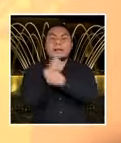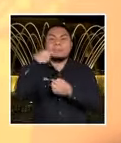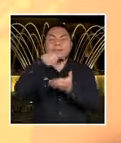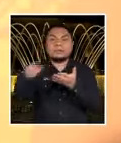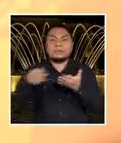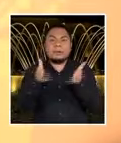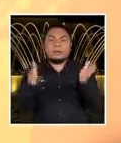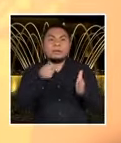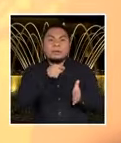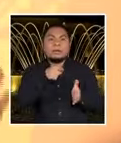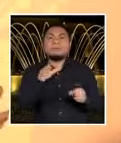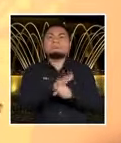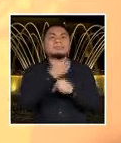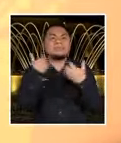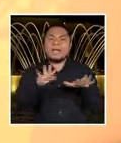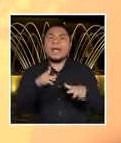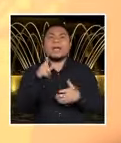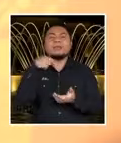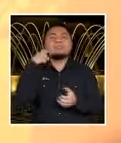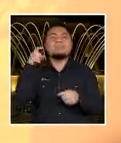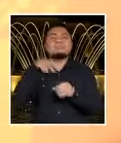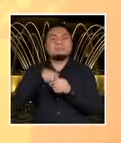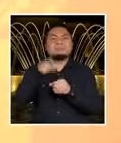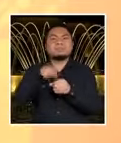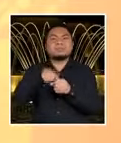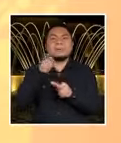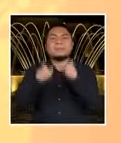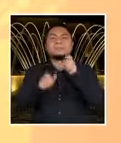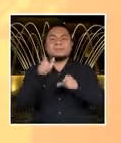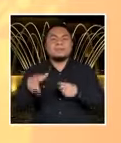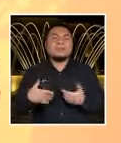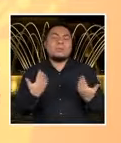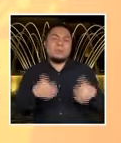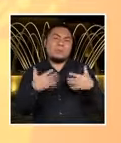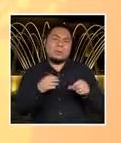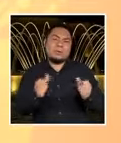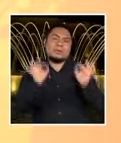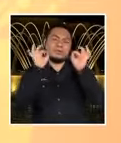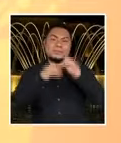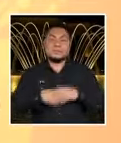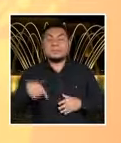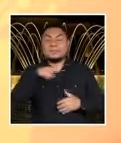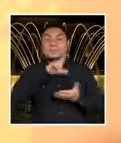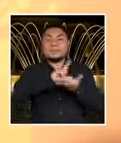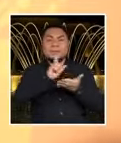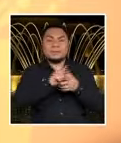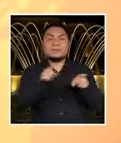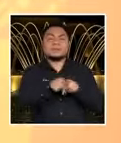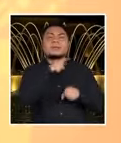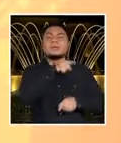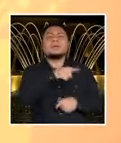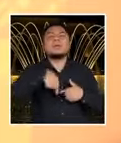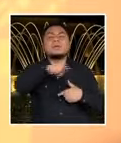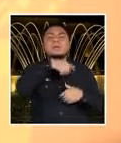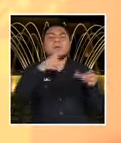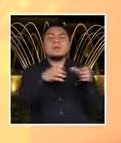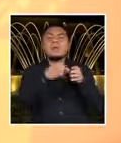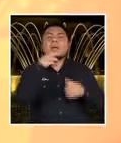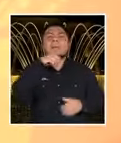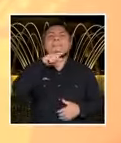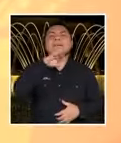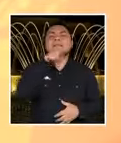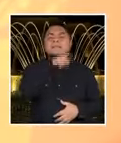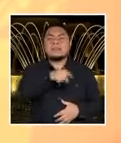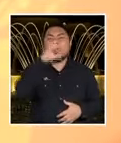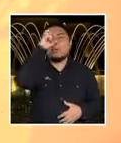gran éxito esta vuelta a los museos y sitios arqueológicos. Y en Lima, así como Pachacamac, está Puruchuco y Mateo Salado.